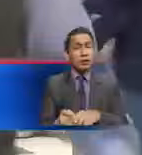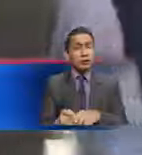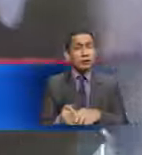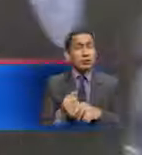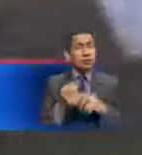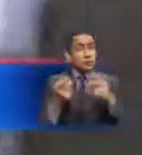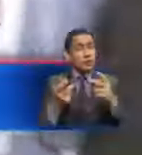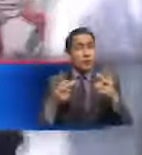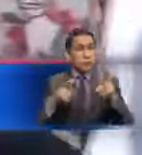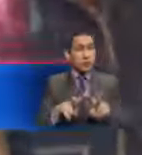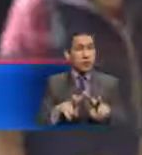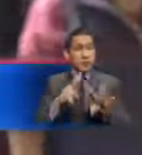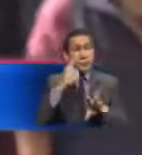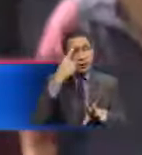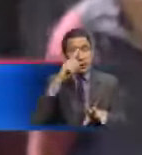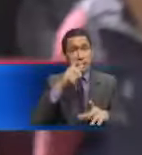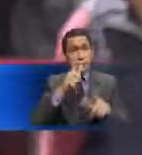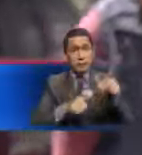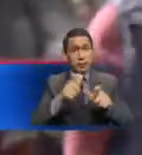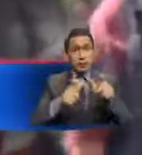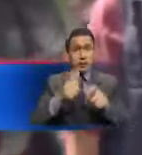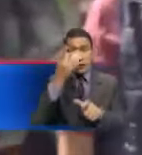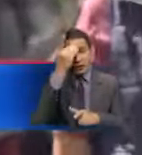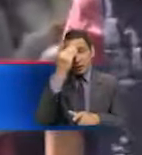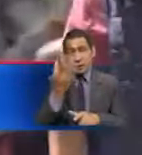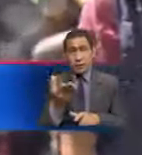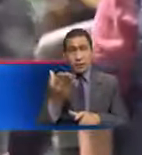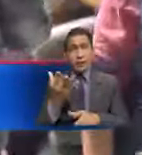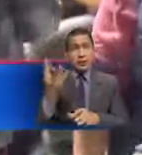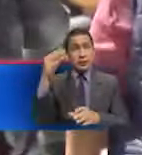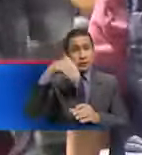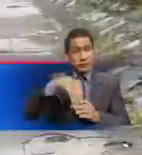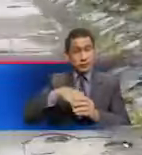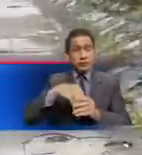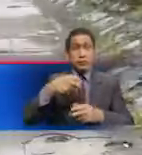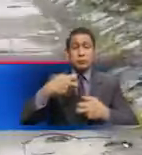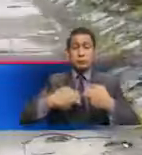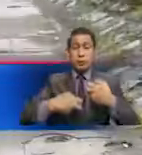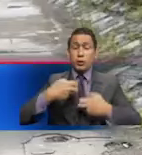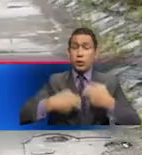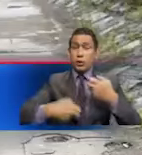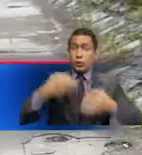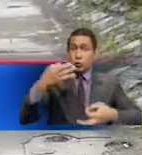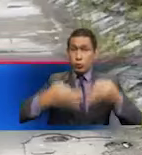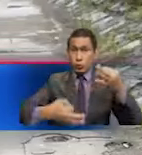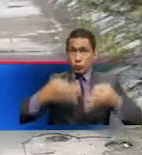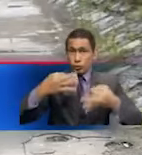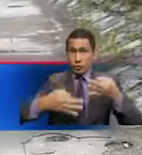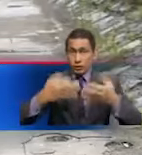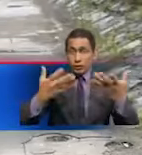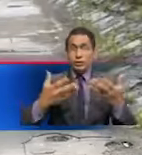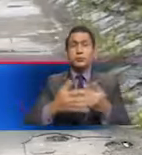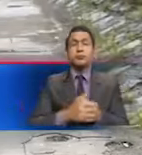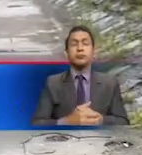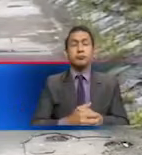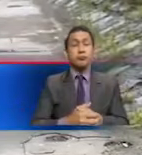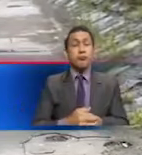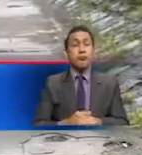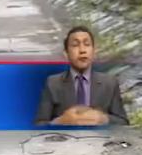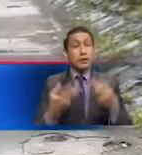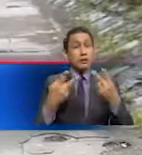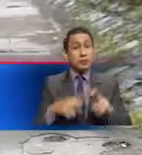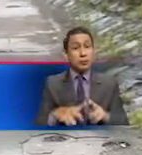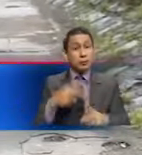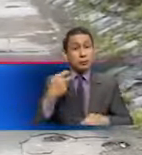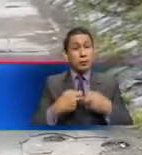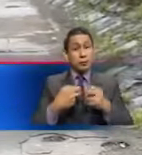también aplica a personas que tienen saldos pendientes en materia judicial y también aquellos en temas de tránsito. Los detalles de